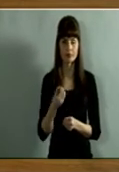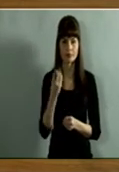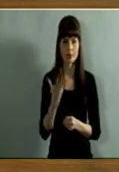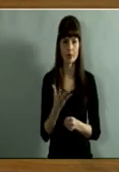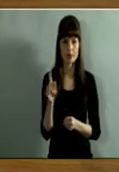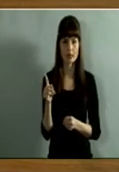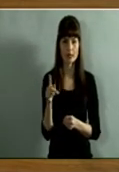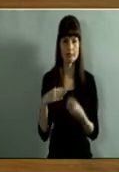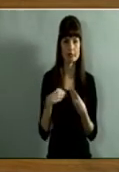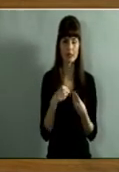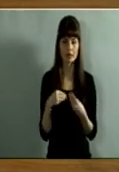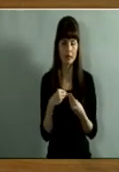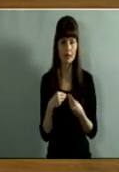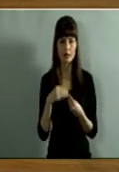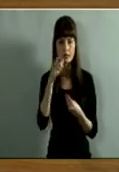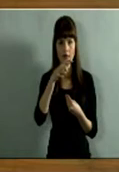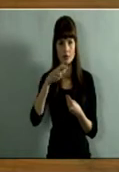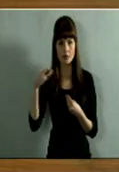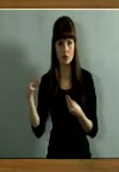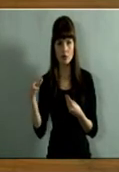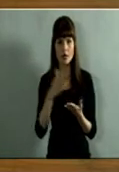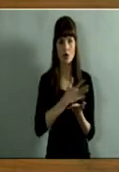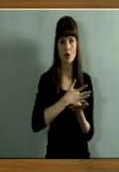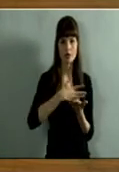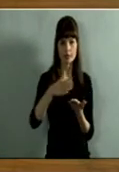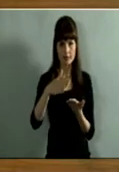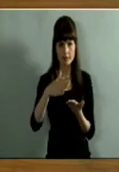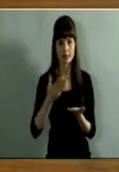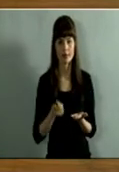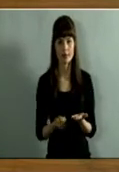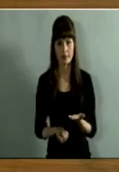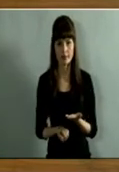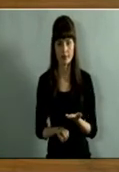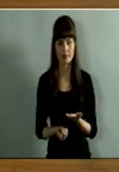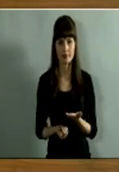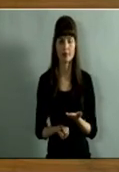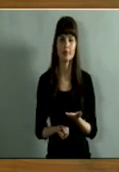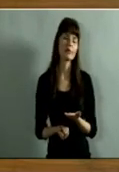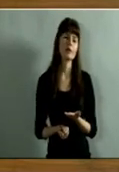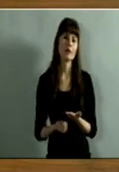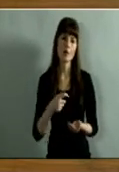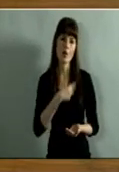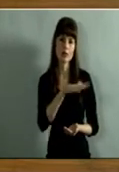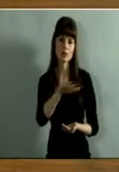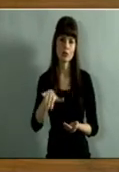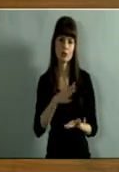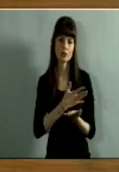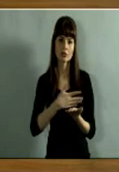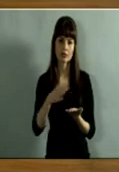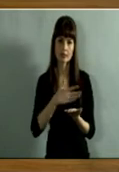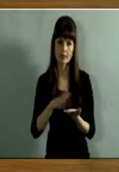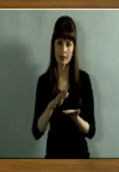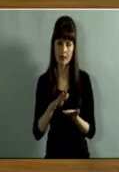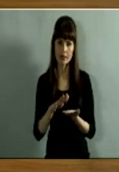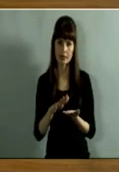sos menospreciado, de una manera uno vive siendo como rechazado por la sociedad,